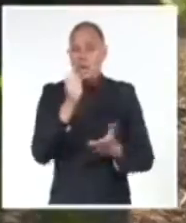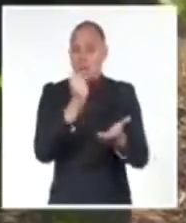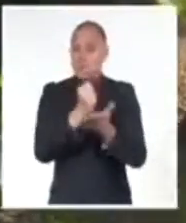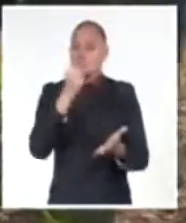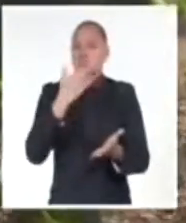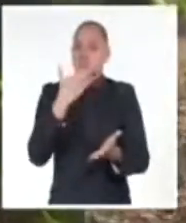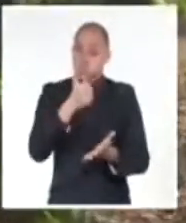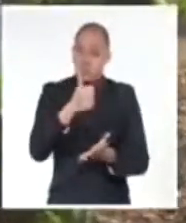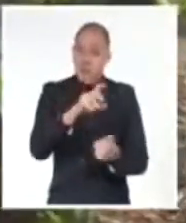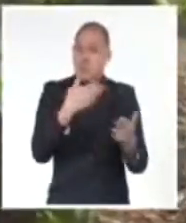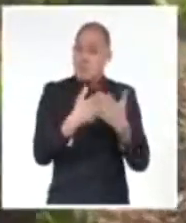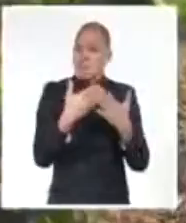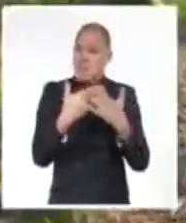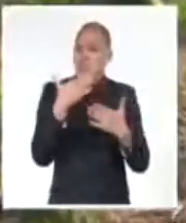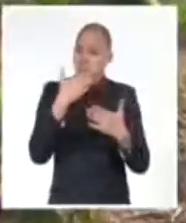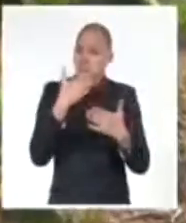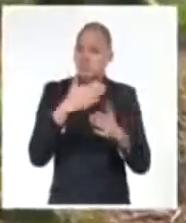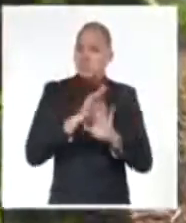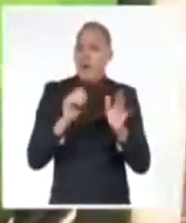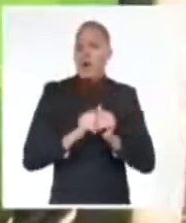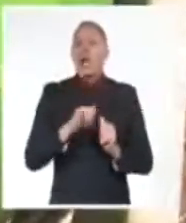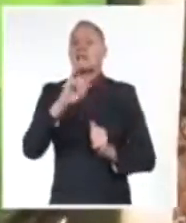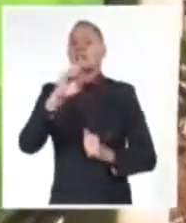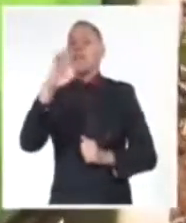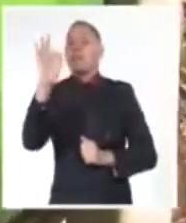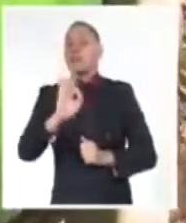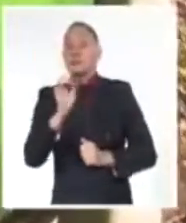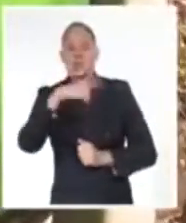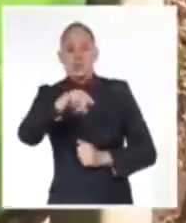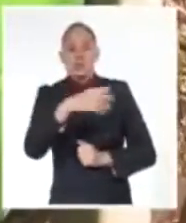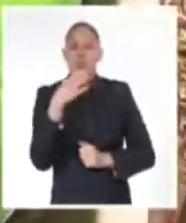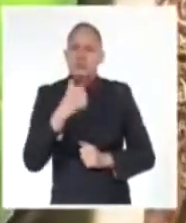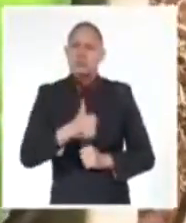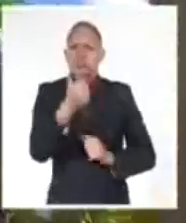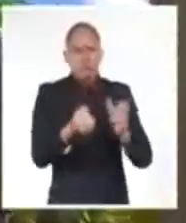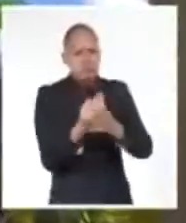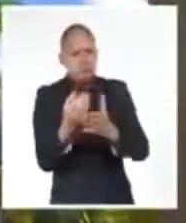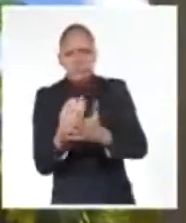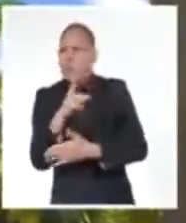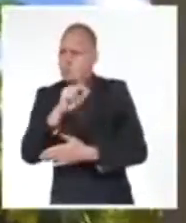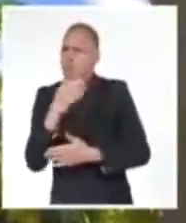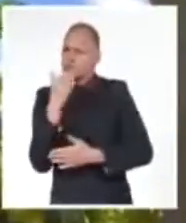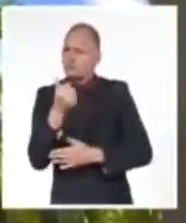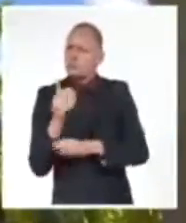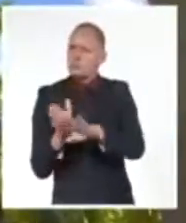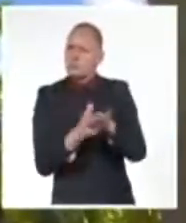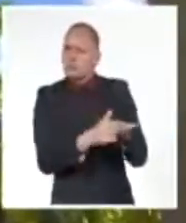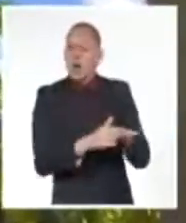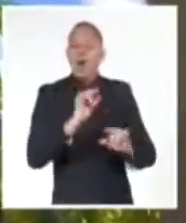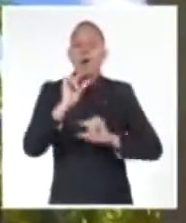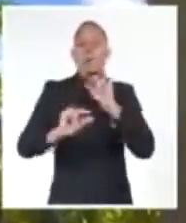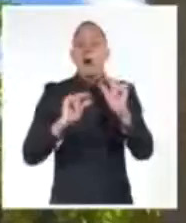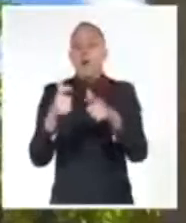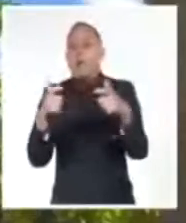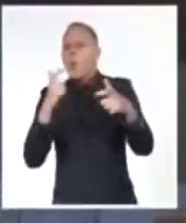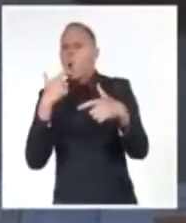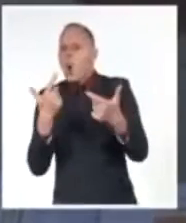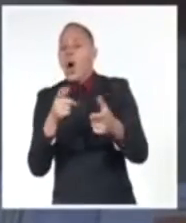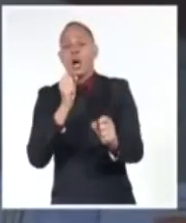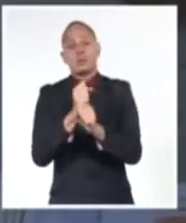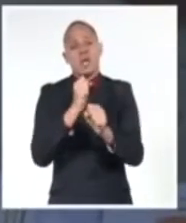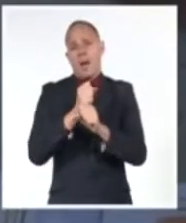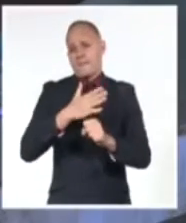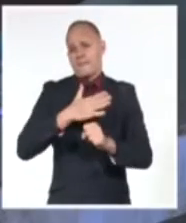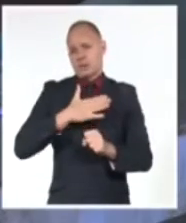provincia. Aproximadamente el 60% de ellos de nueva creación. El resto creció del trabajo por cuenta